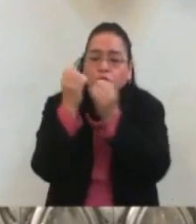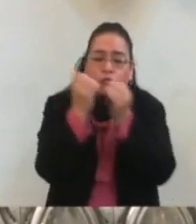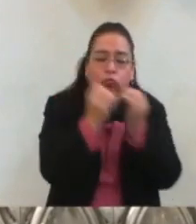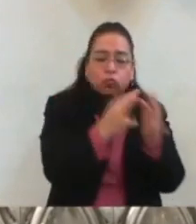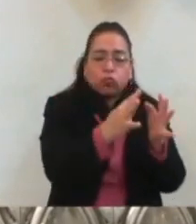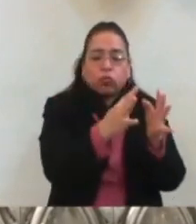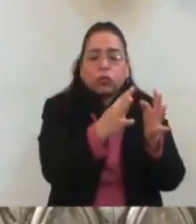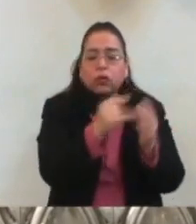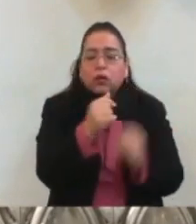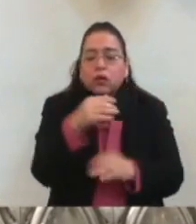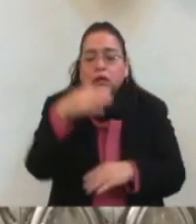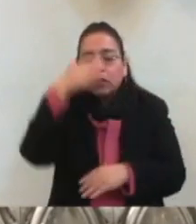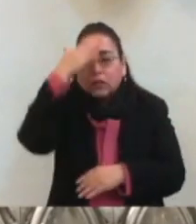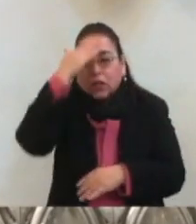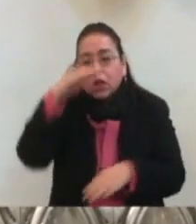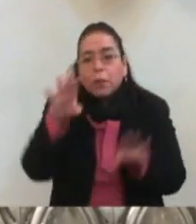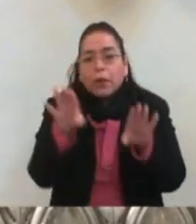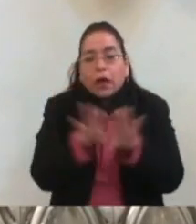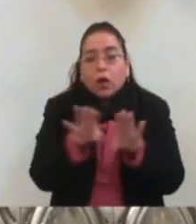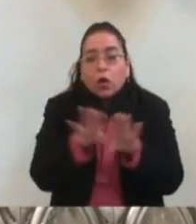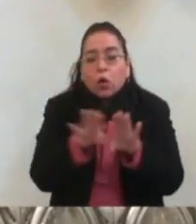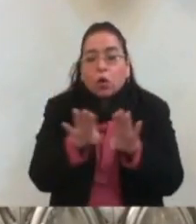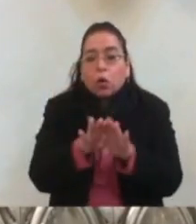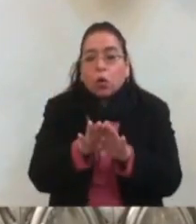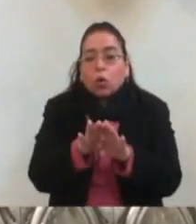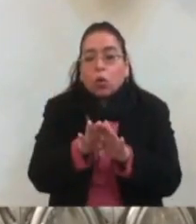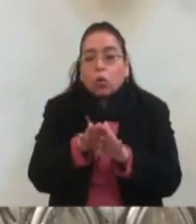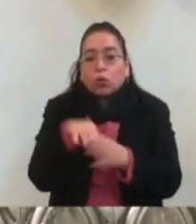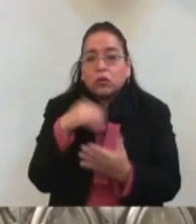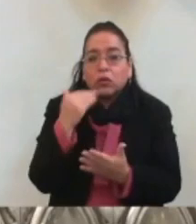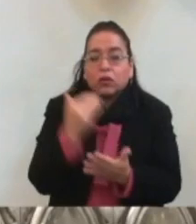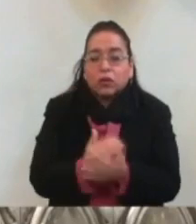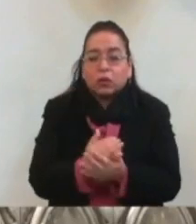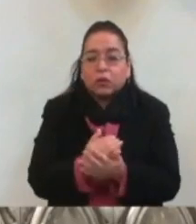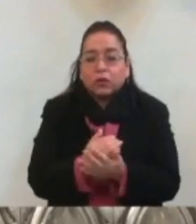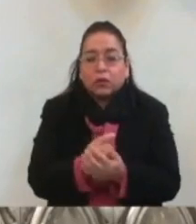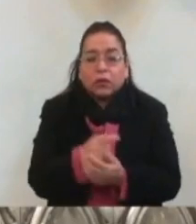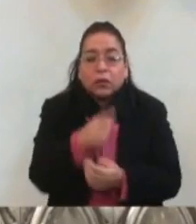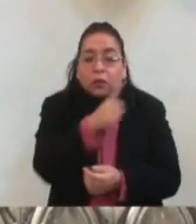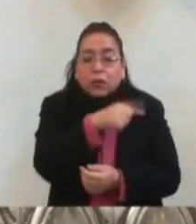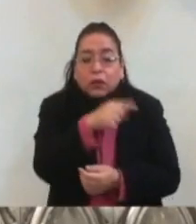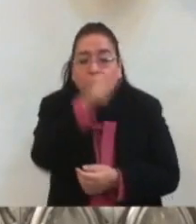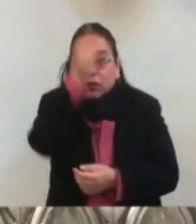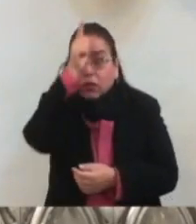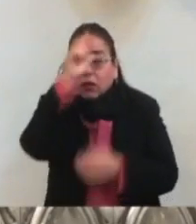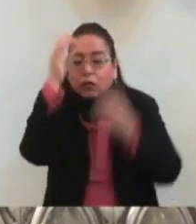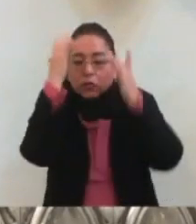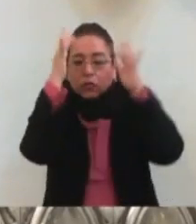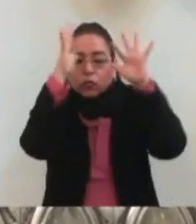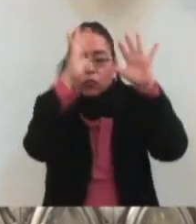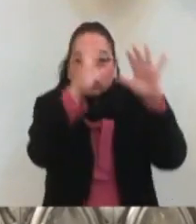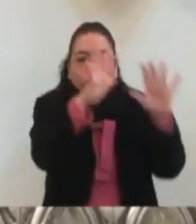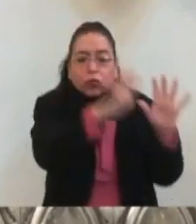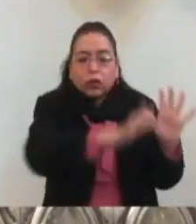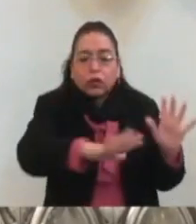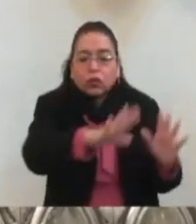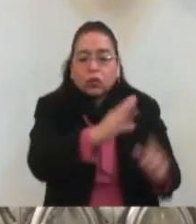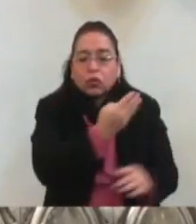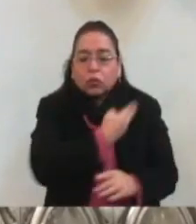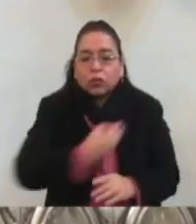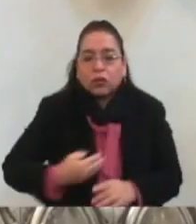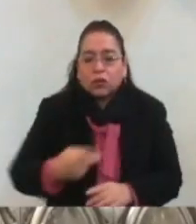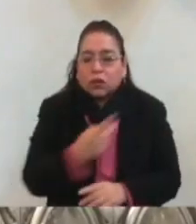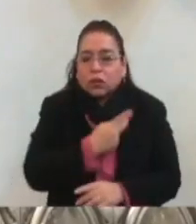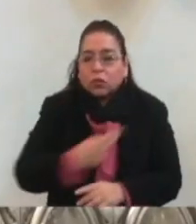y locales le pidan al señor el espíritu santo que los llene de caridad y de